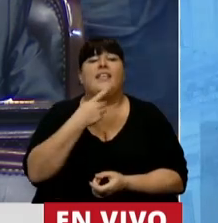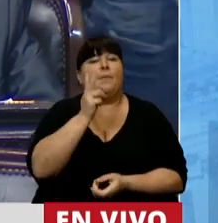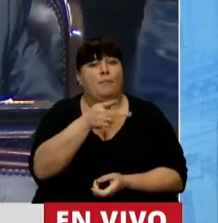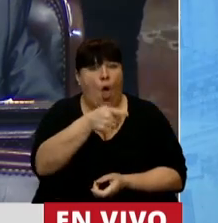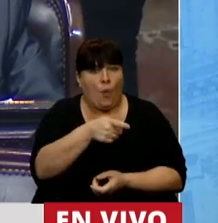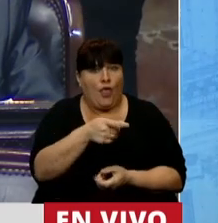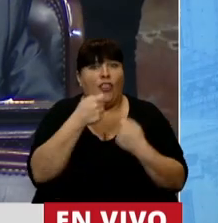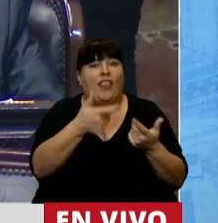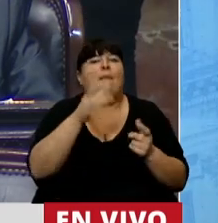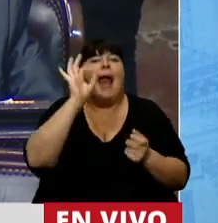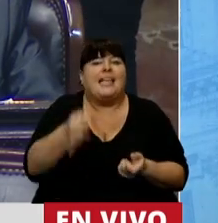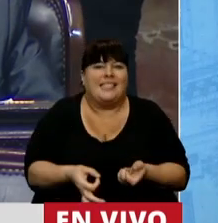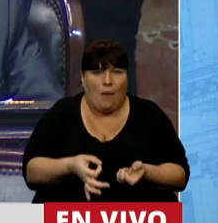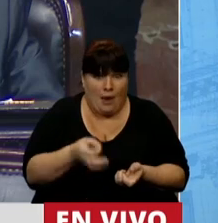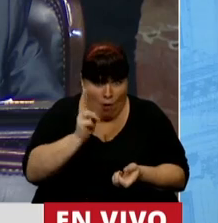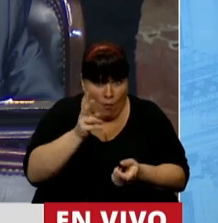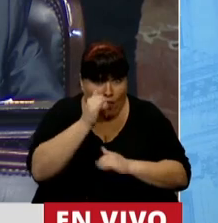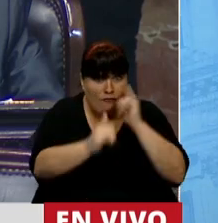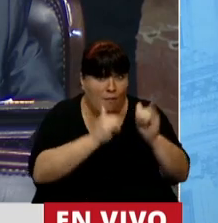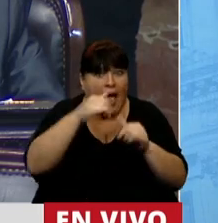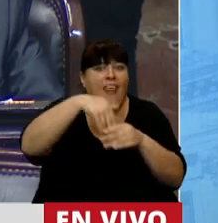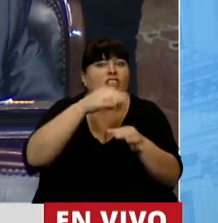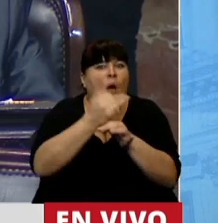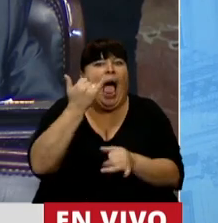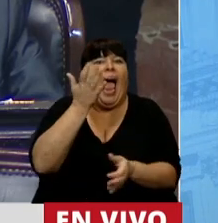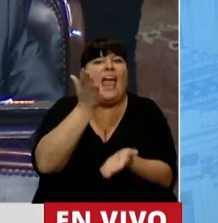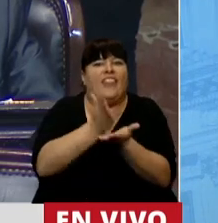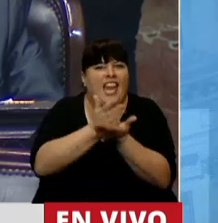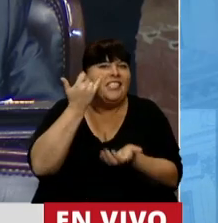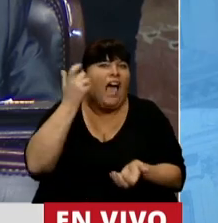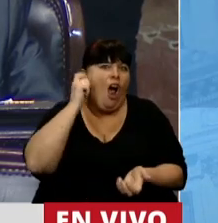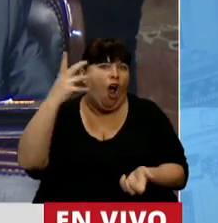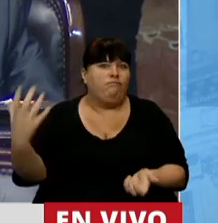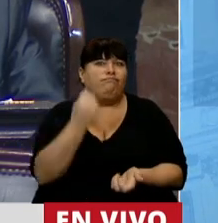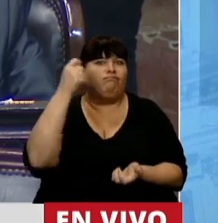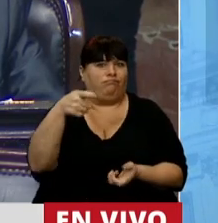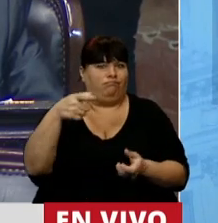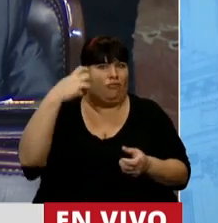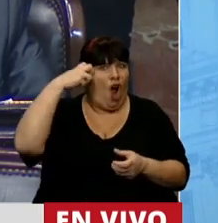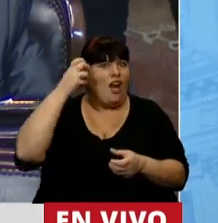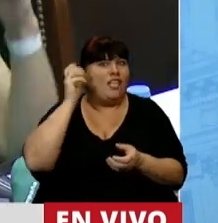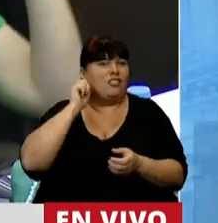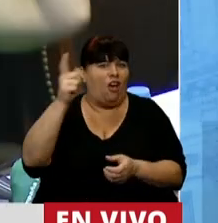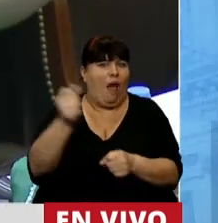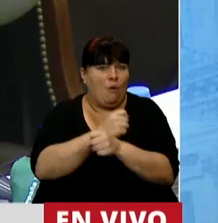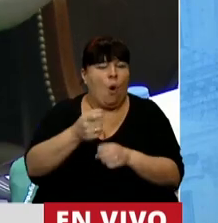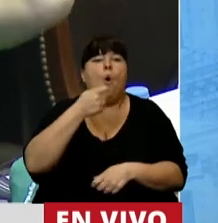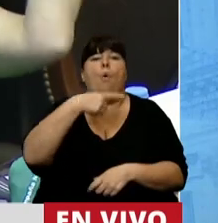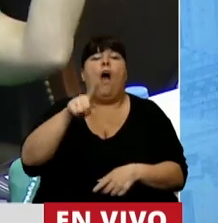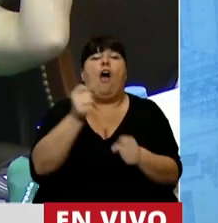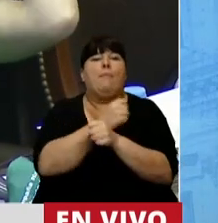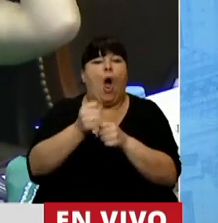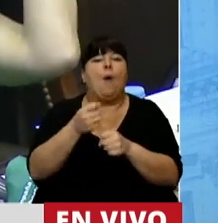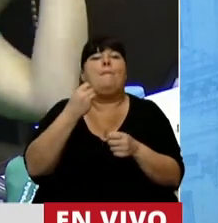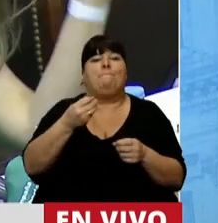impidiéndoles que accedan al conocimiento en la escuela de que hay derechos consagrados por este Congreso? Cuando se sancione la